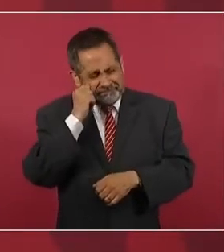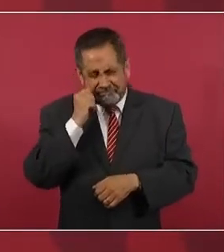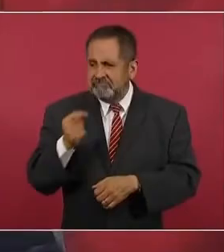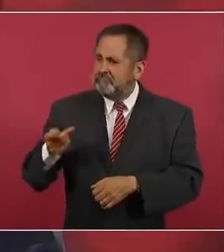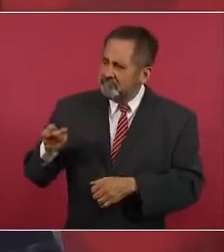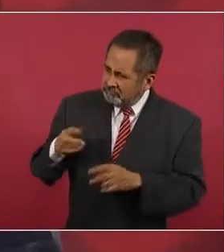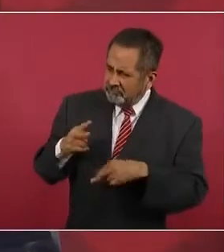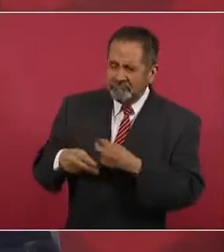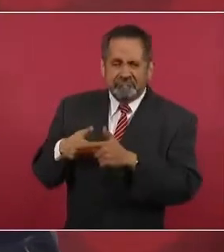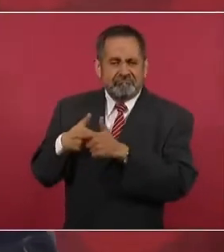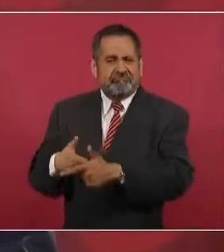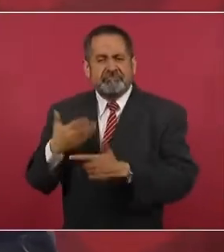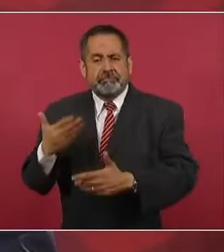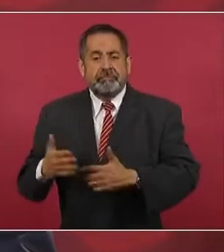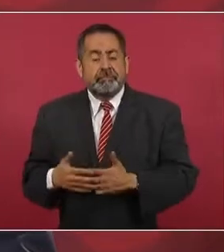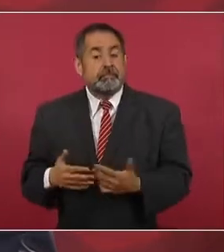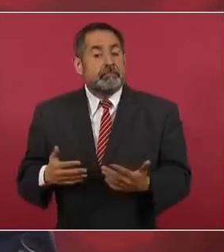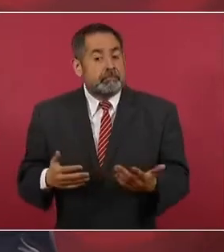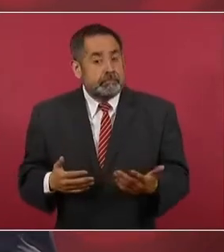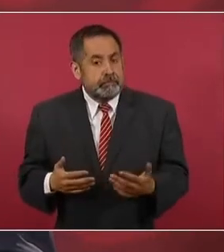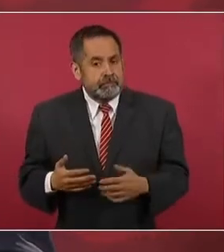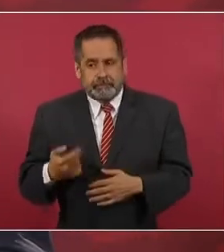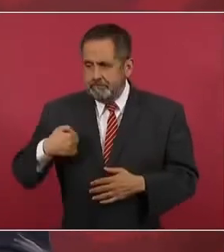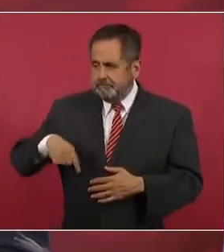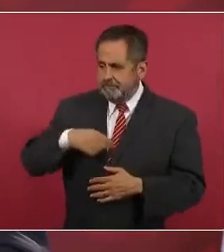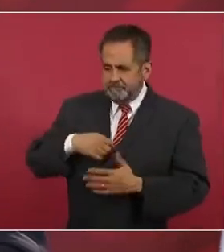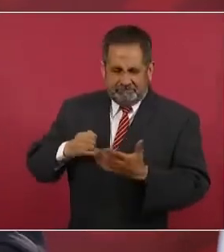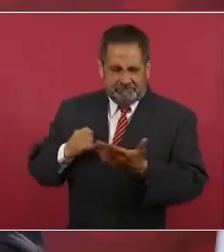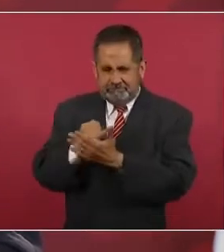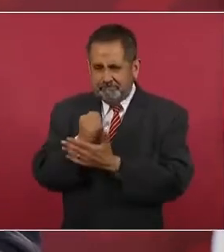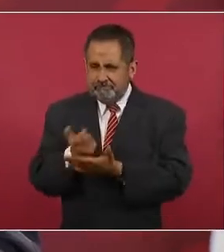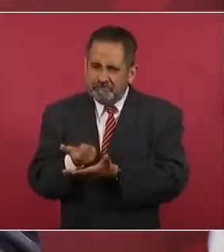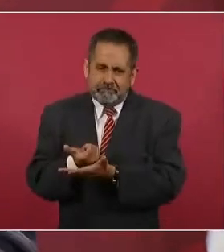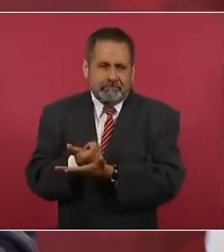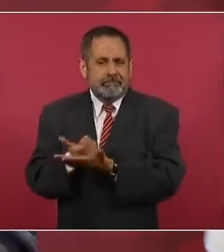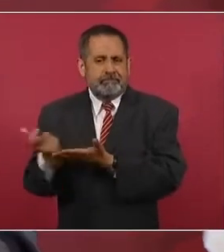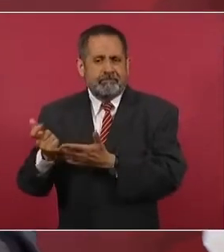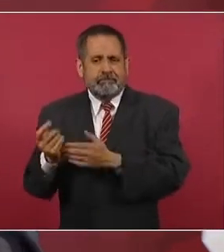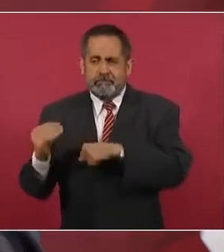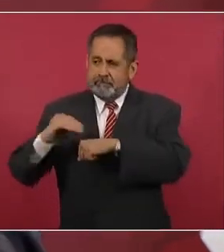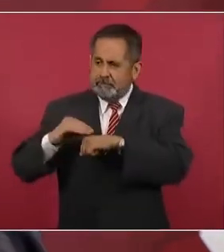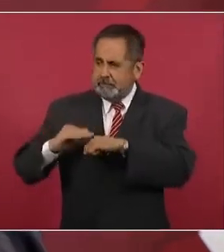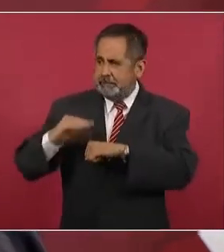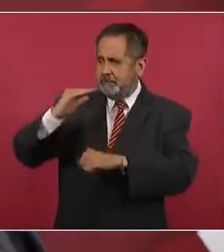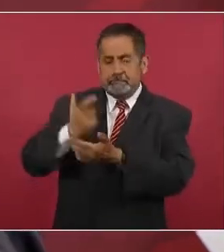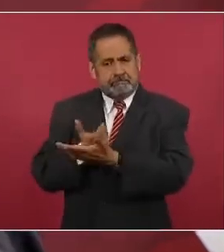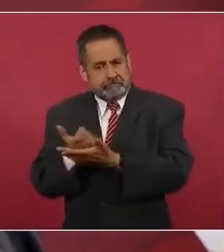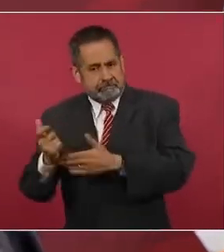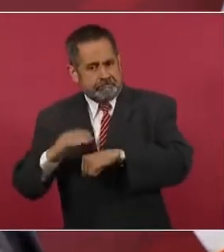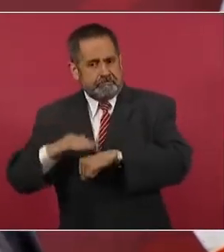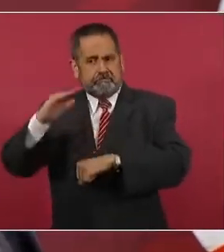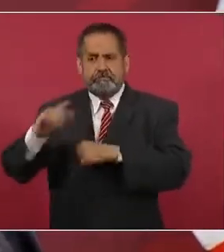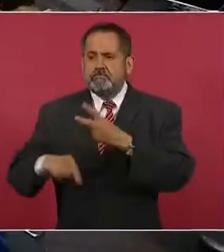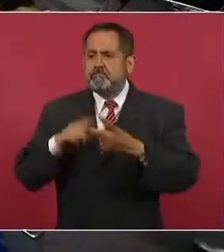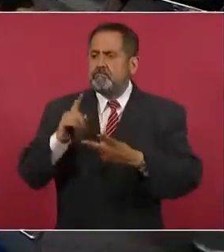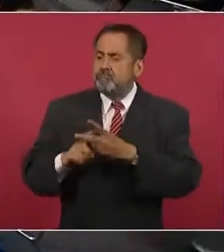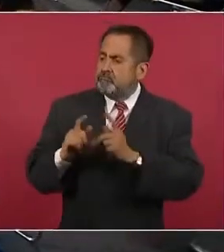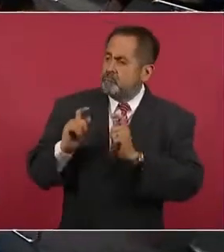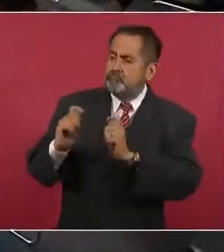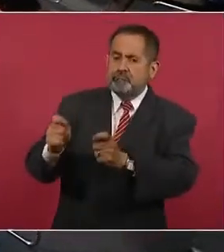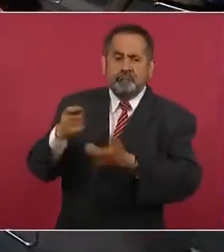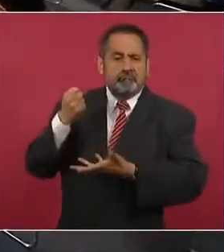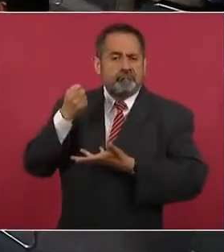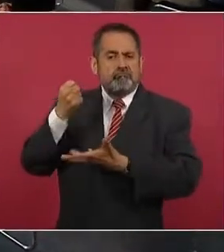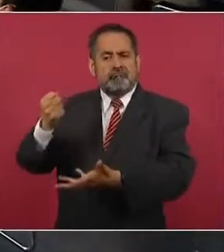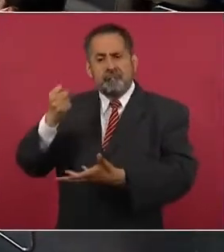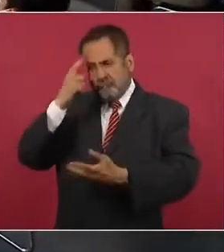¿Por qué? Porque hemos tomado la decisión de aumentar los salarios, porque hemos tomado la decisión de destinar el